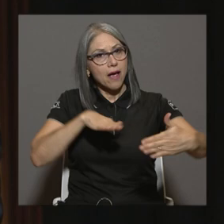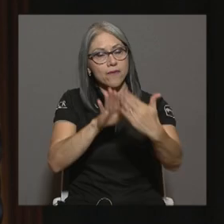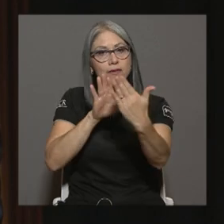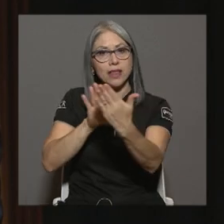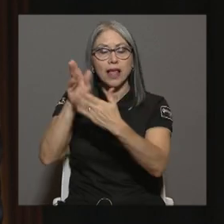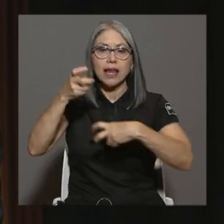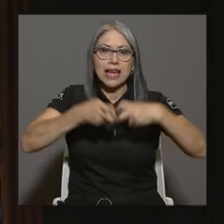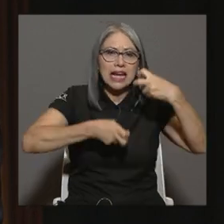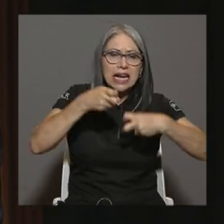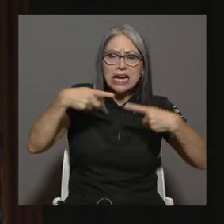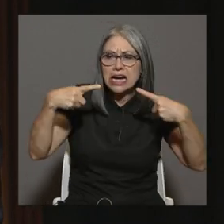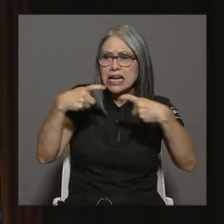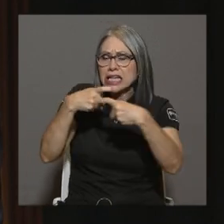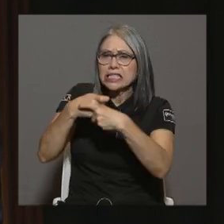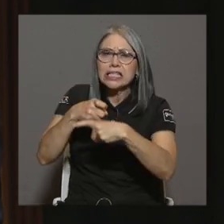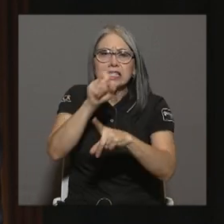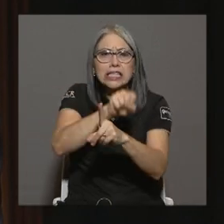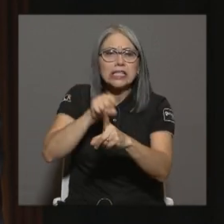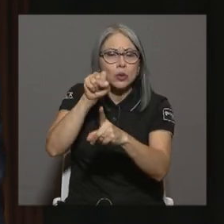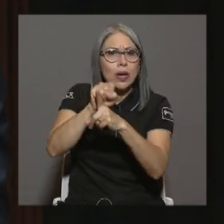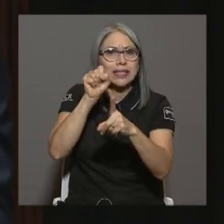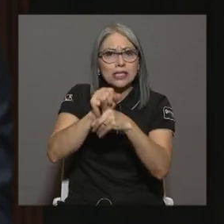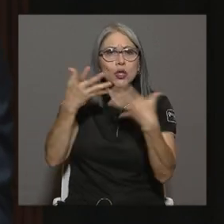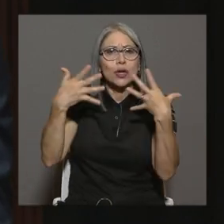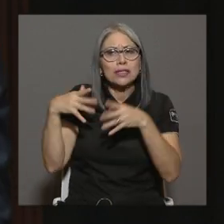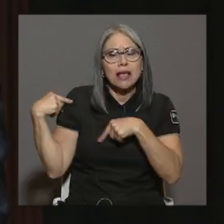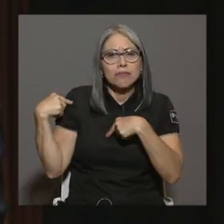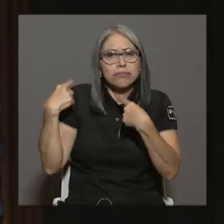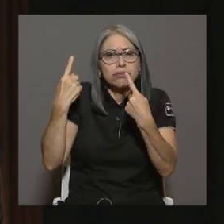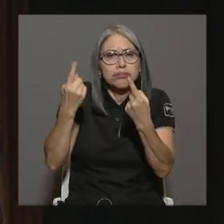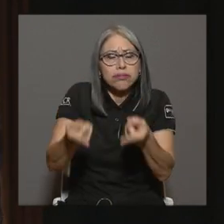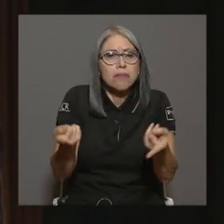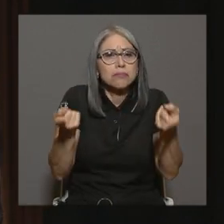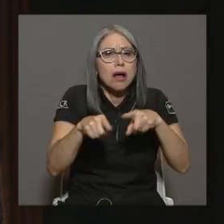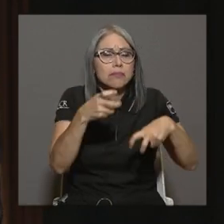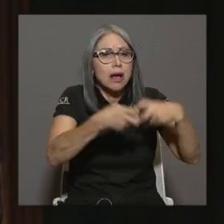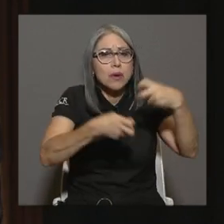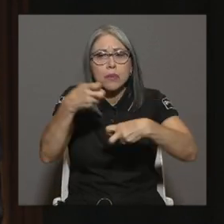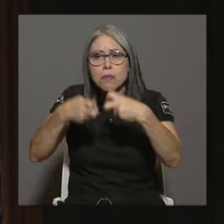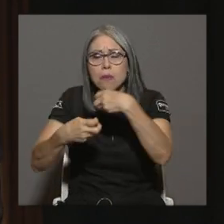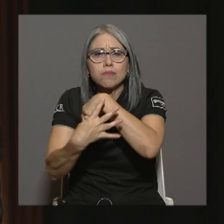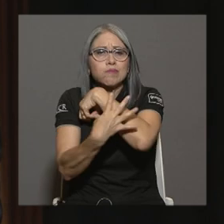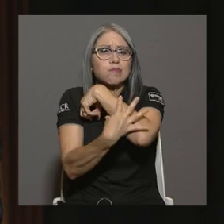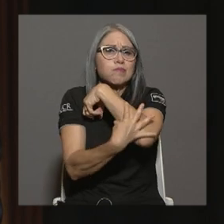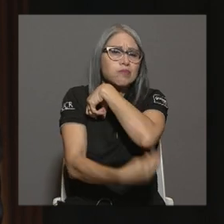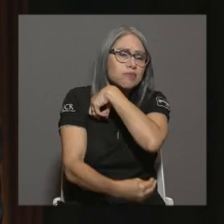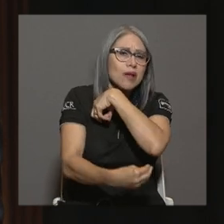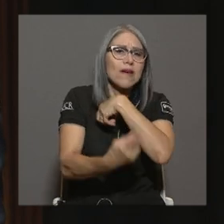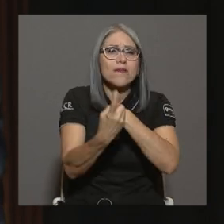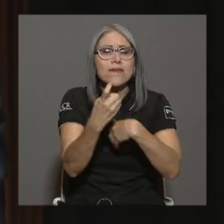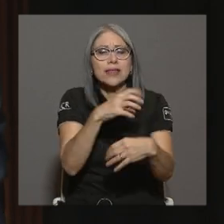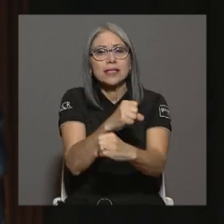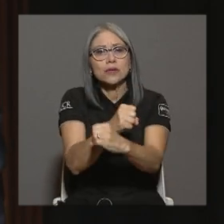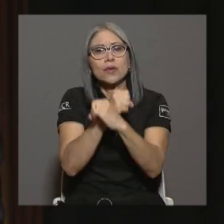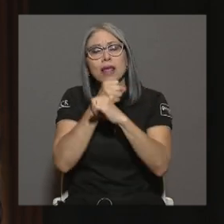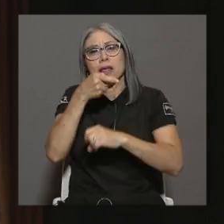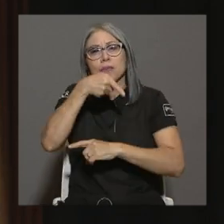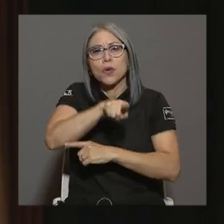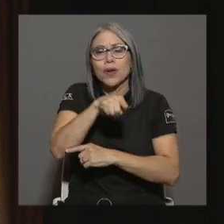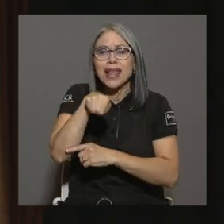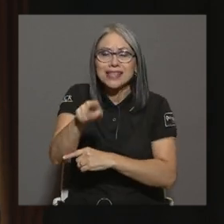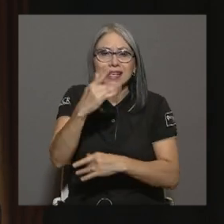crisis y contradicciones estructurales que se expresan socialmente en problemáticas y macelas de pobreza, inseguridad,